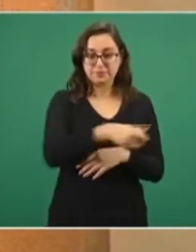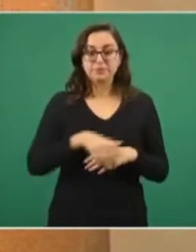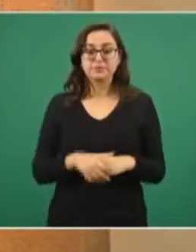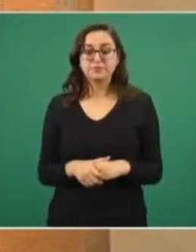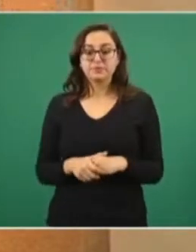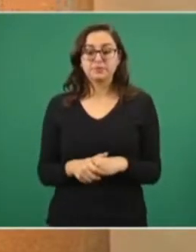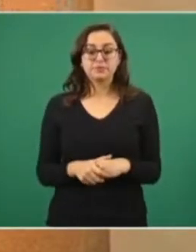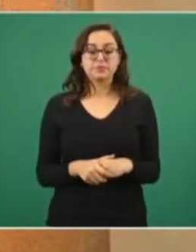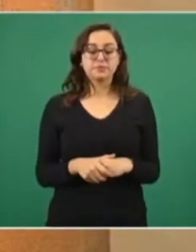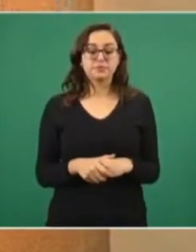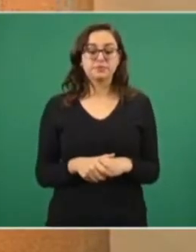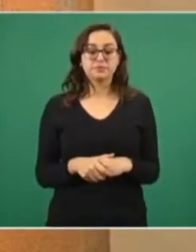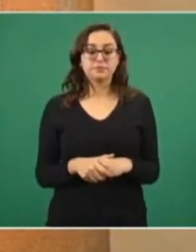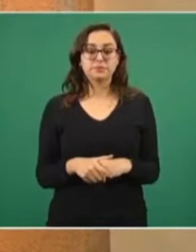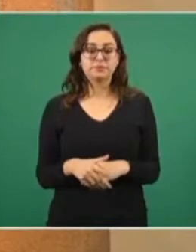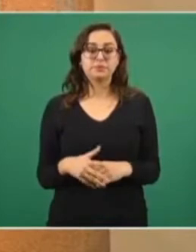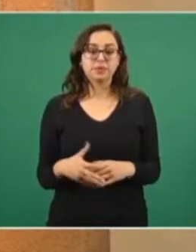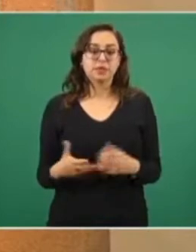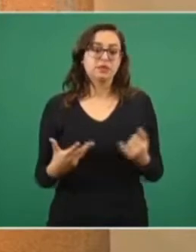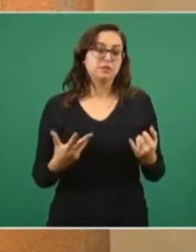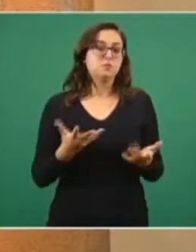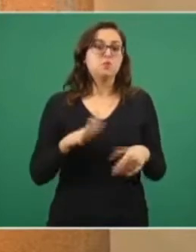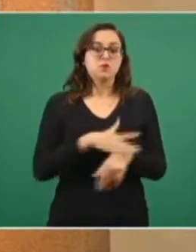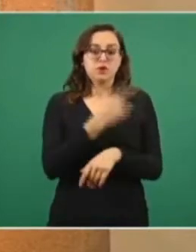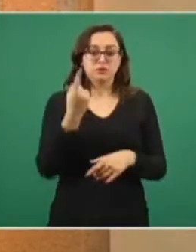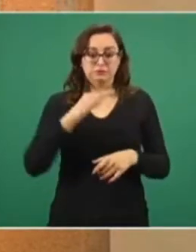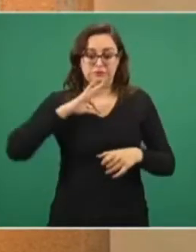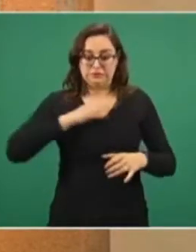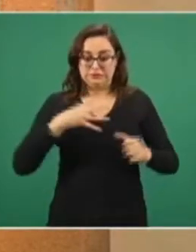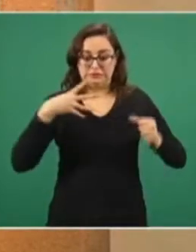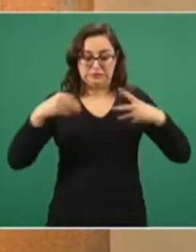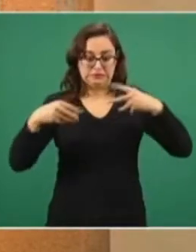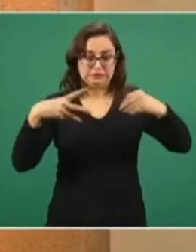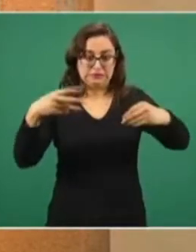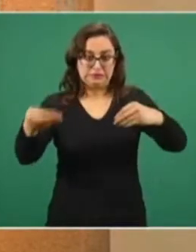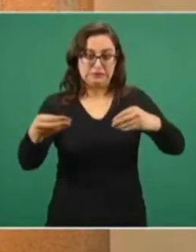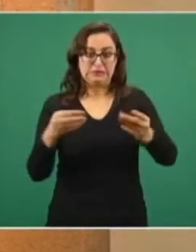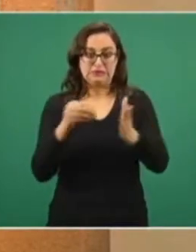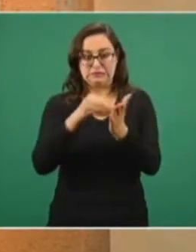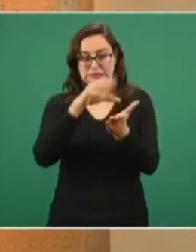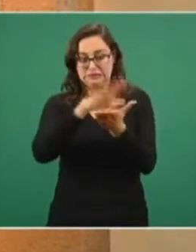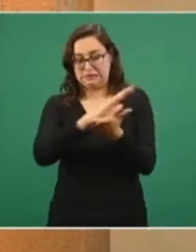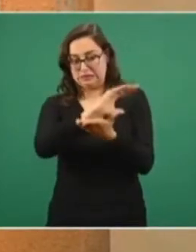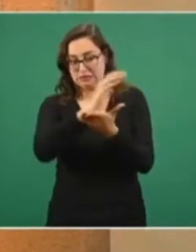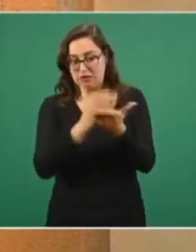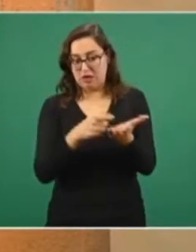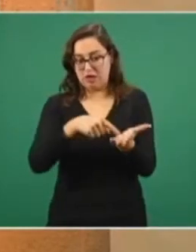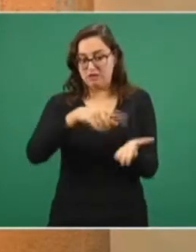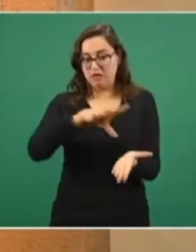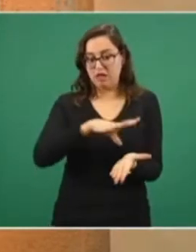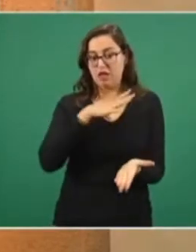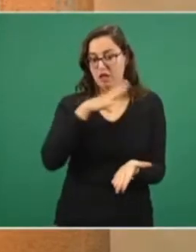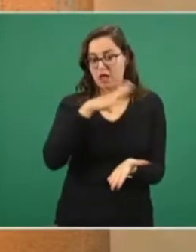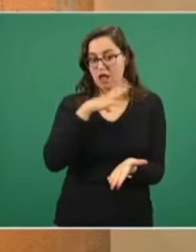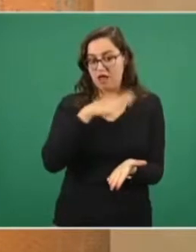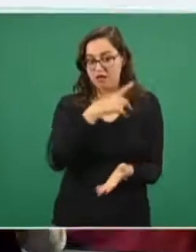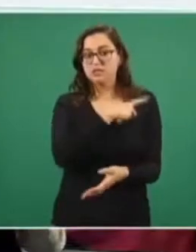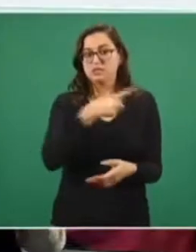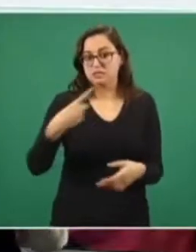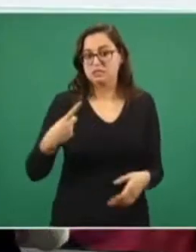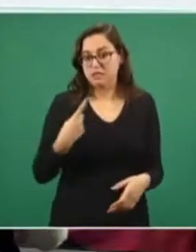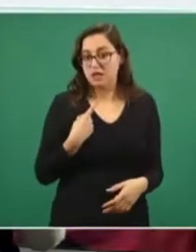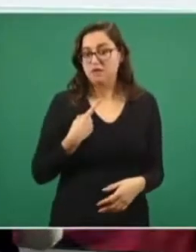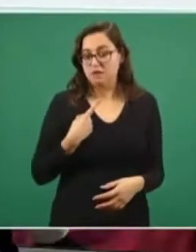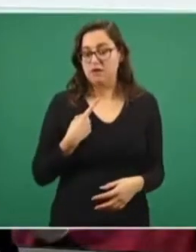sobresueldo que se otorga de infectocontagiosidad y que se encuentra en nuestro contrato colectivo de trabajo del IMSS. La siguiente,